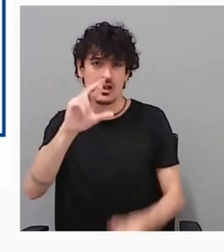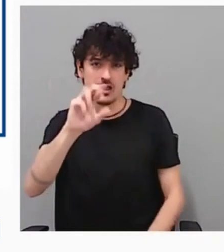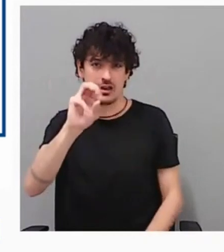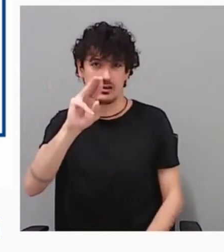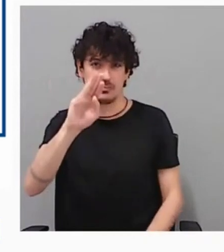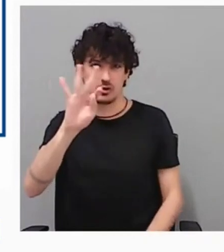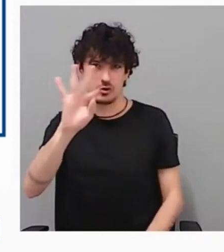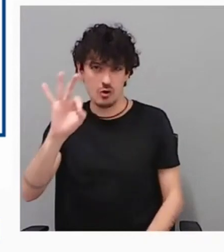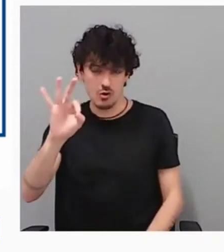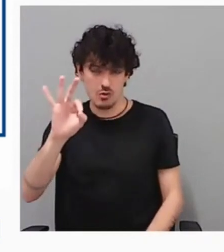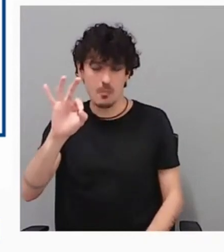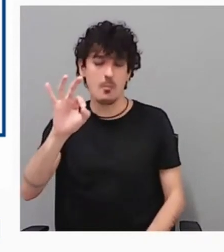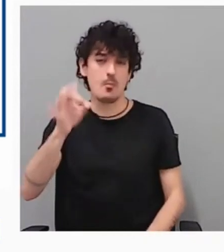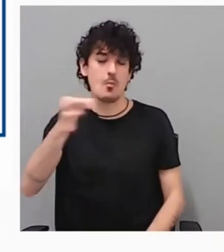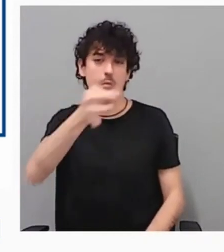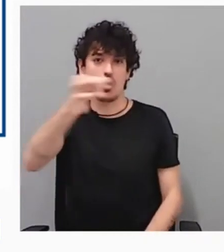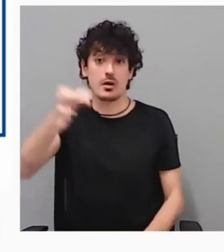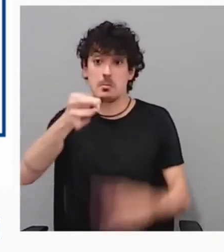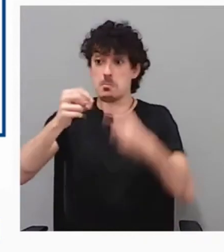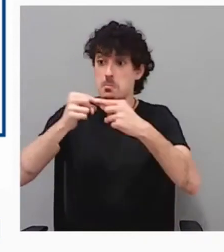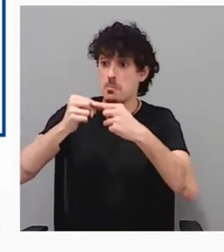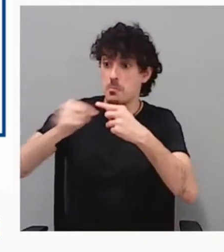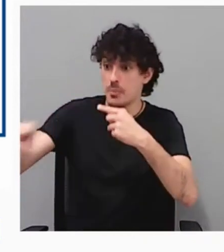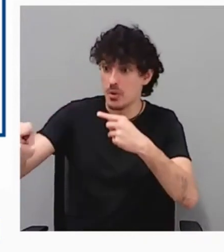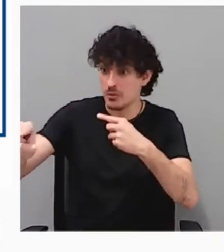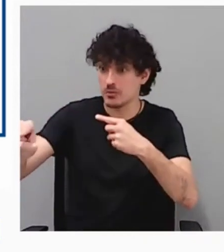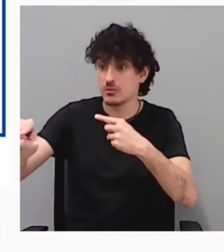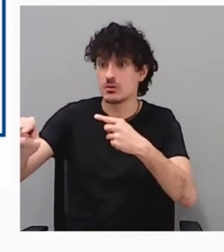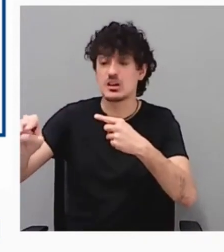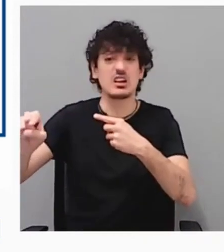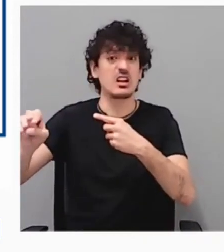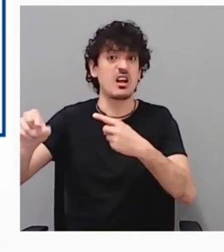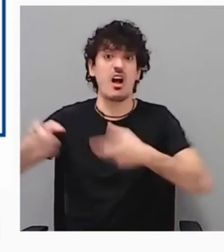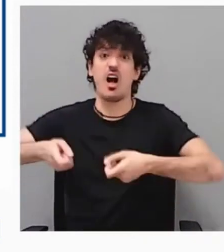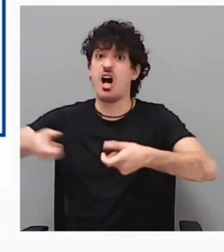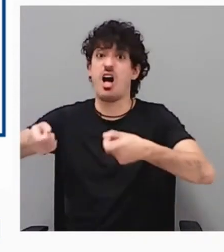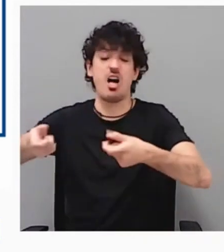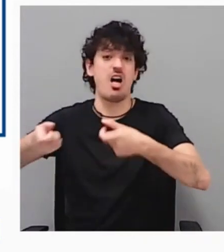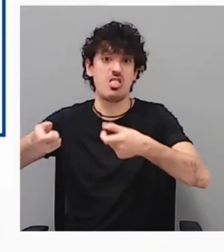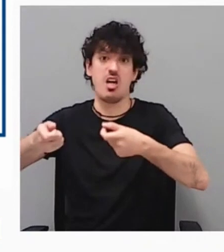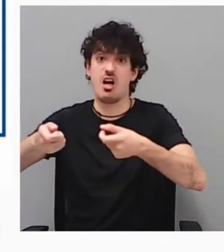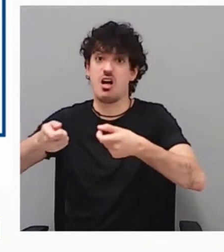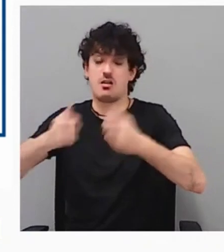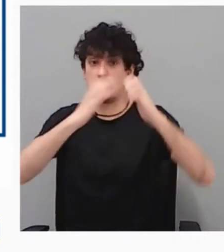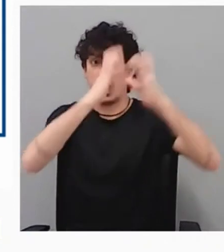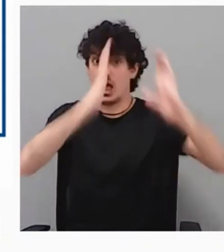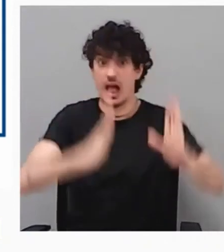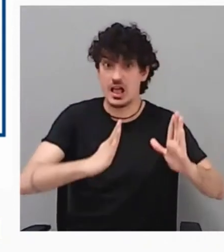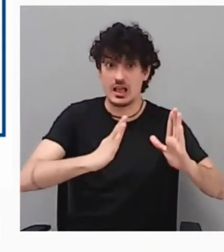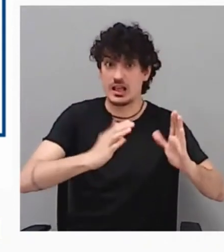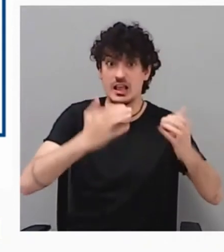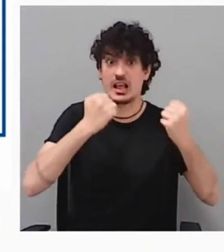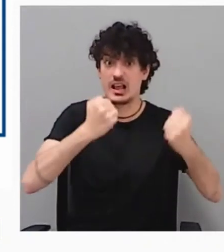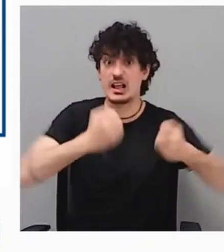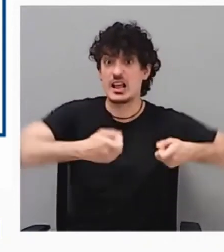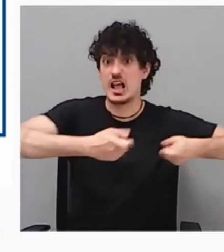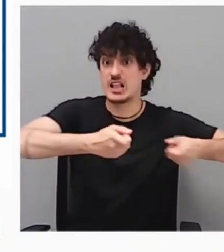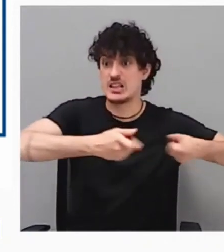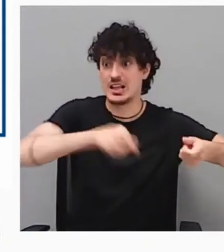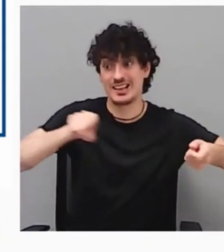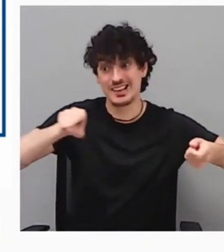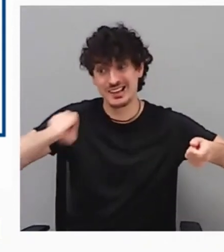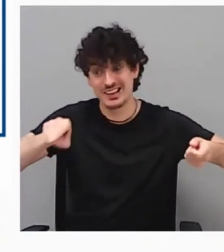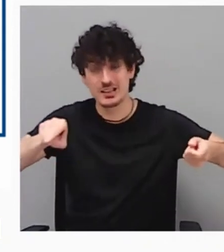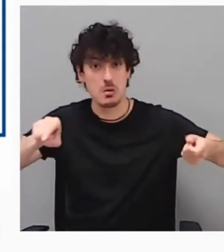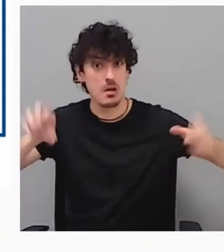cantidad de electricidad que una casa durante una semana. Tenemos un problema muy gordo y es que hemos llegado también